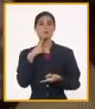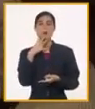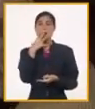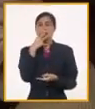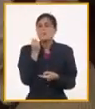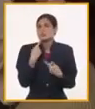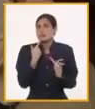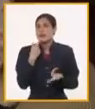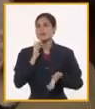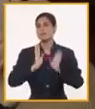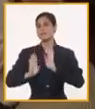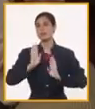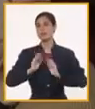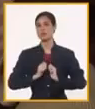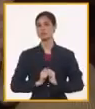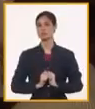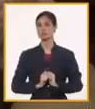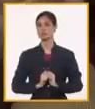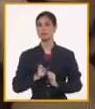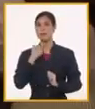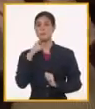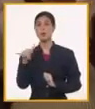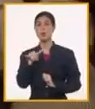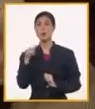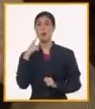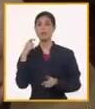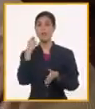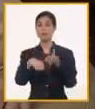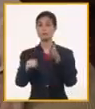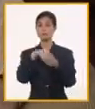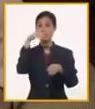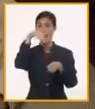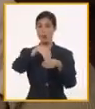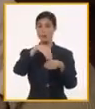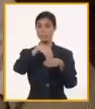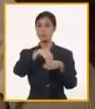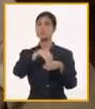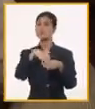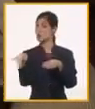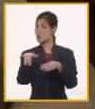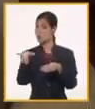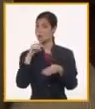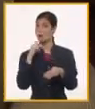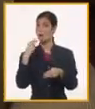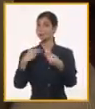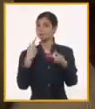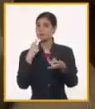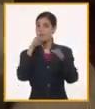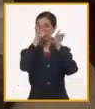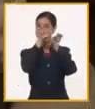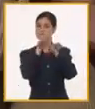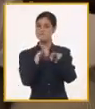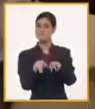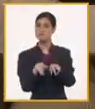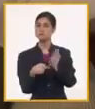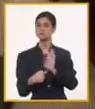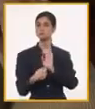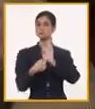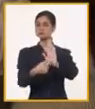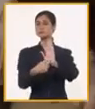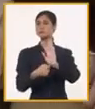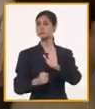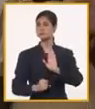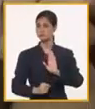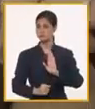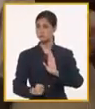las elecciones, él también hacía política, porque como que hacía esas cartas y esos recursos, la apelaba y todas esas cosas, tenía